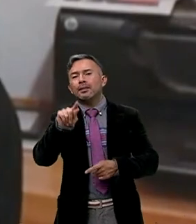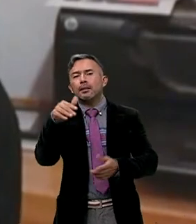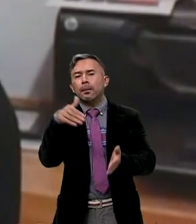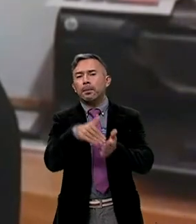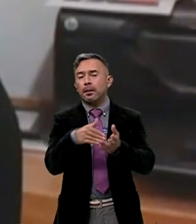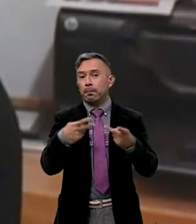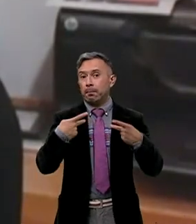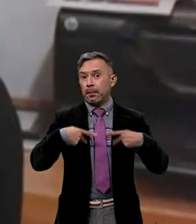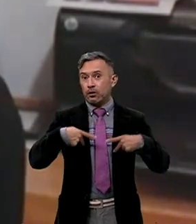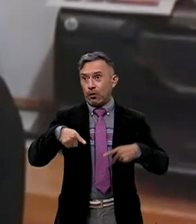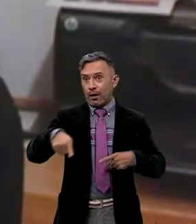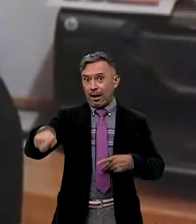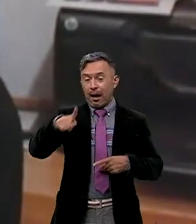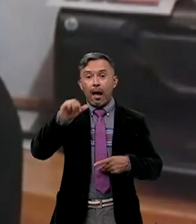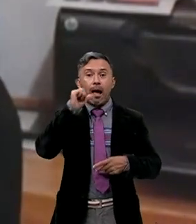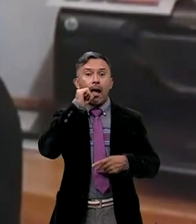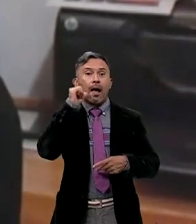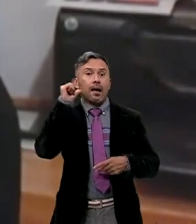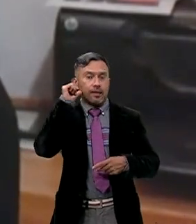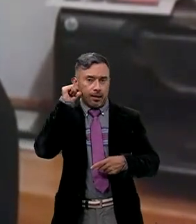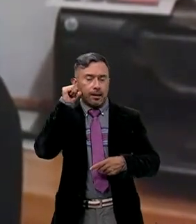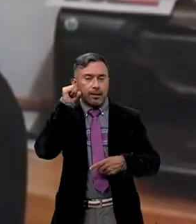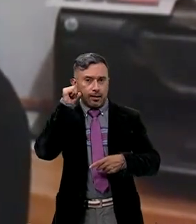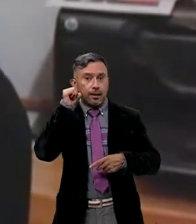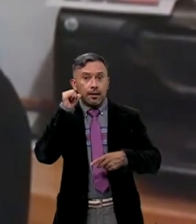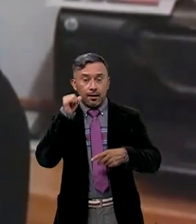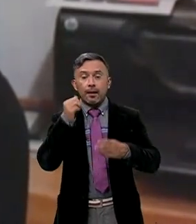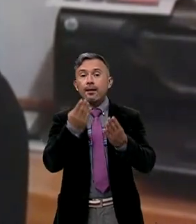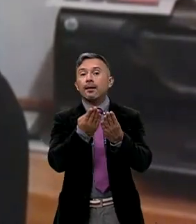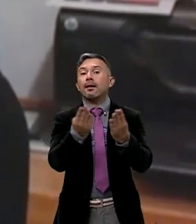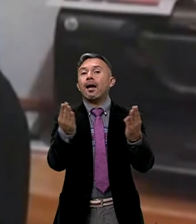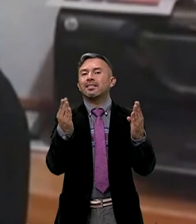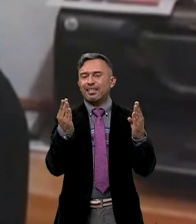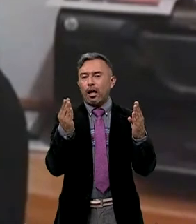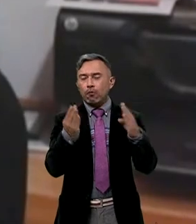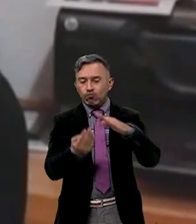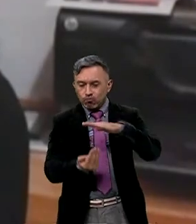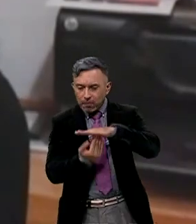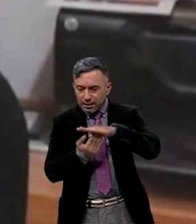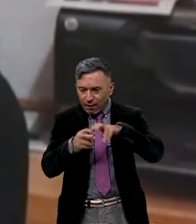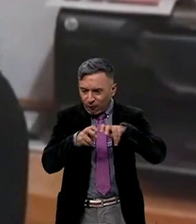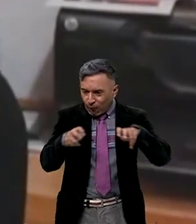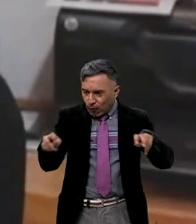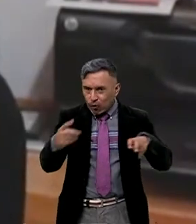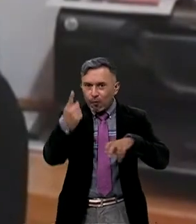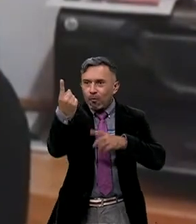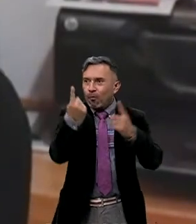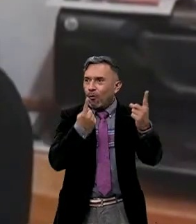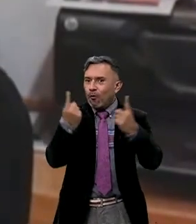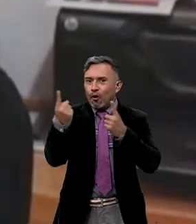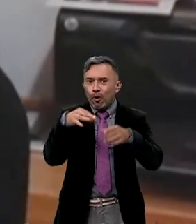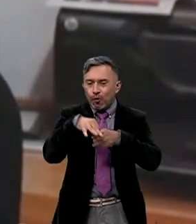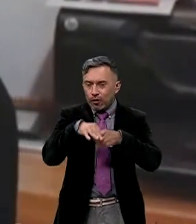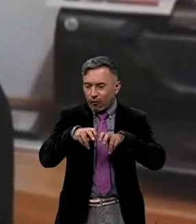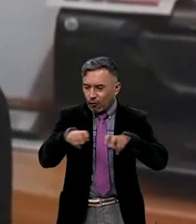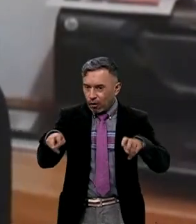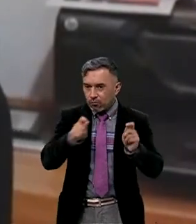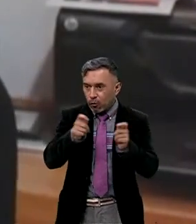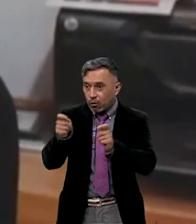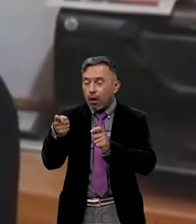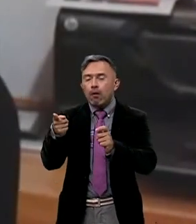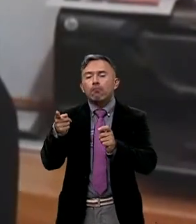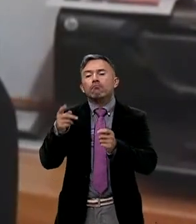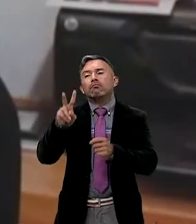que el día de ayer fungieron como funcionarios de las mesas receptoras de la votación de verdad gracias por haber aceptado